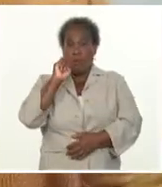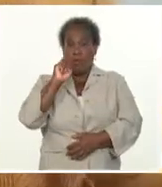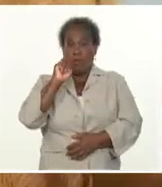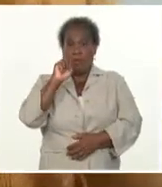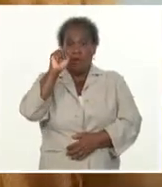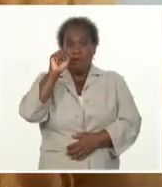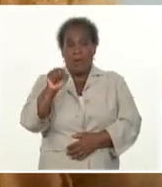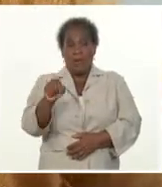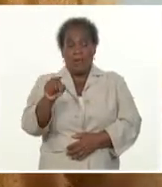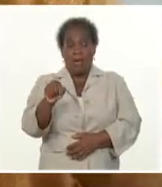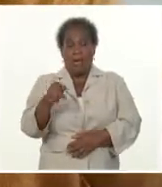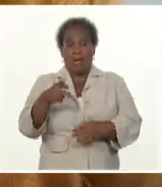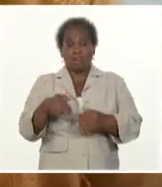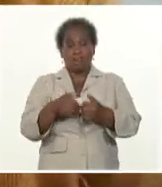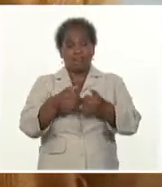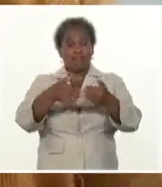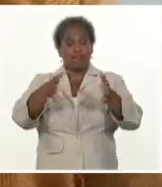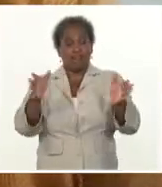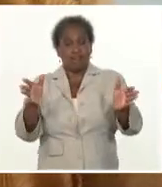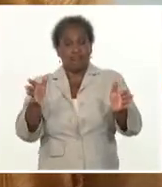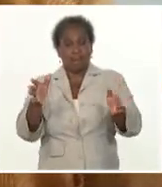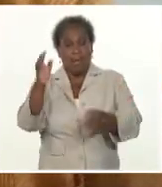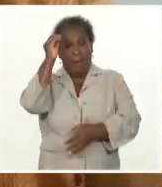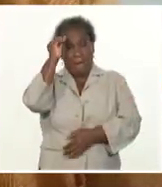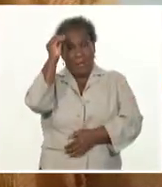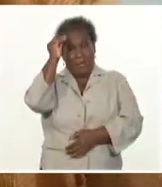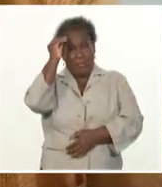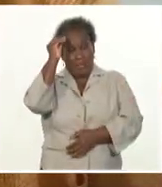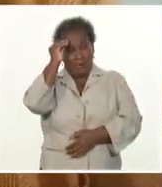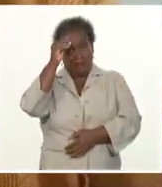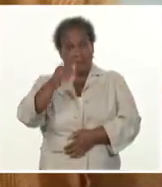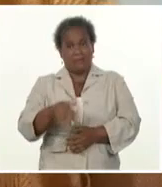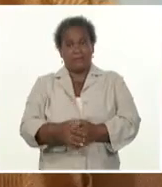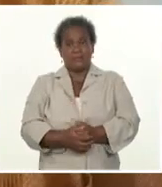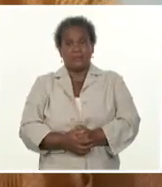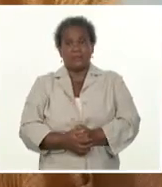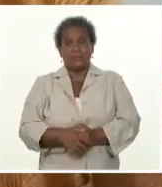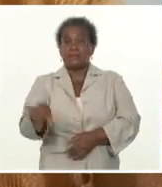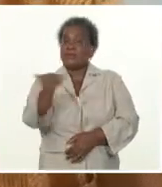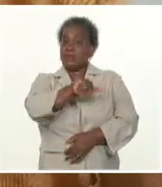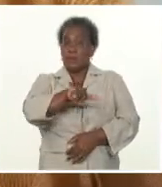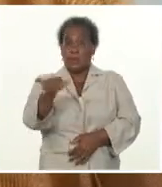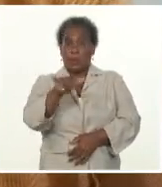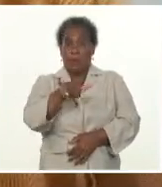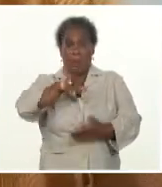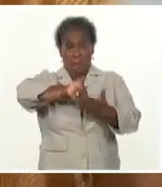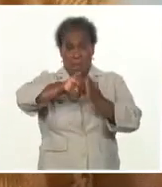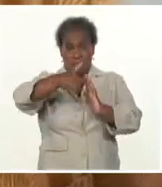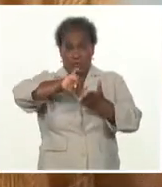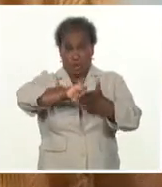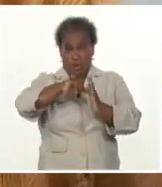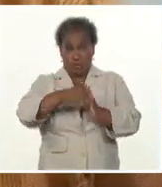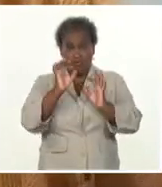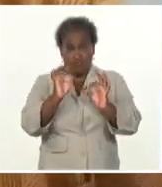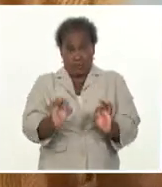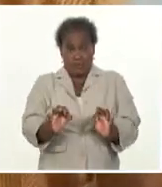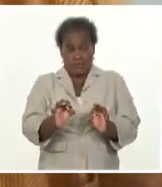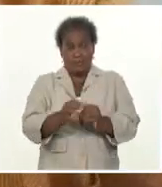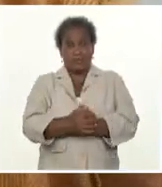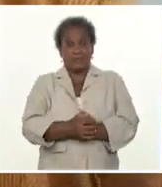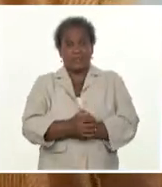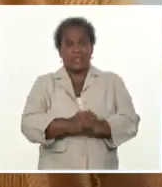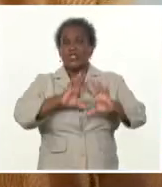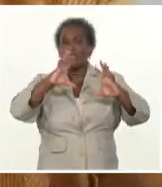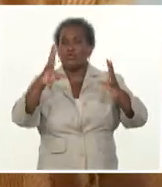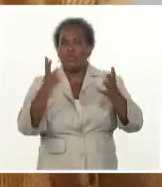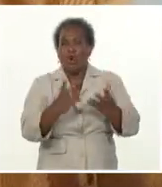abrir fronteras en el conocimiento, también están dirigidos a posteriormente toda esa